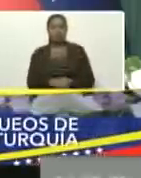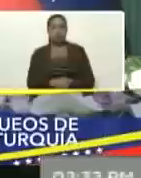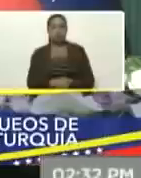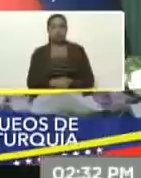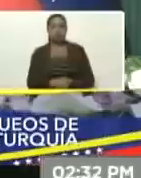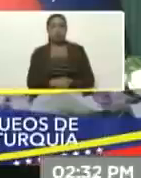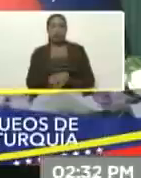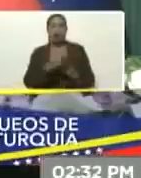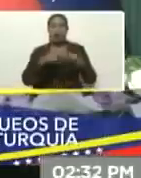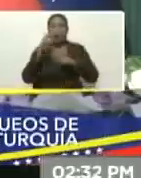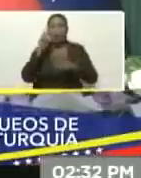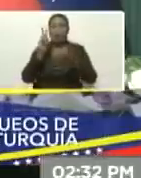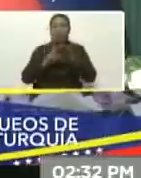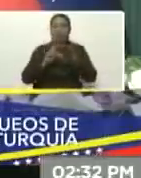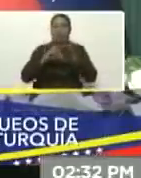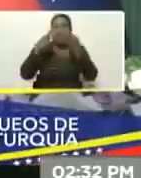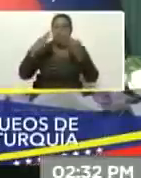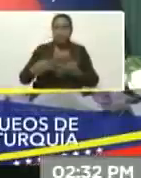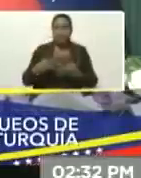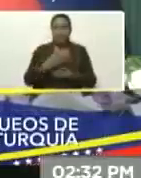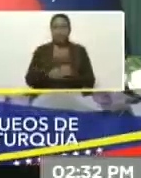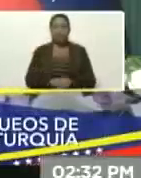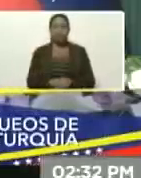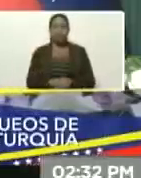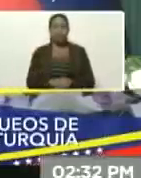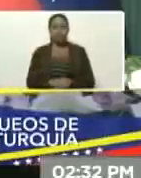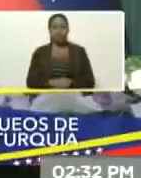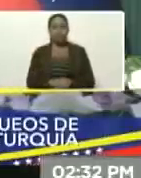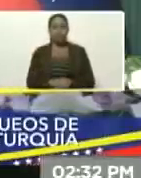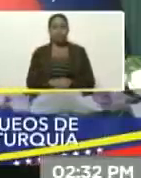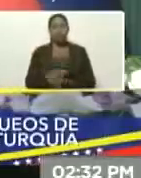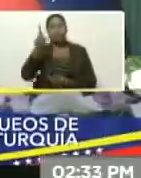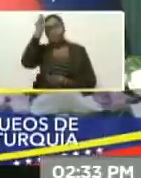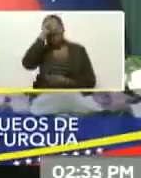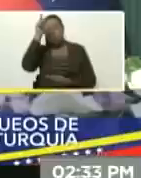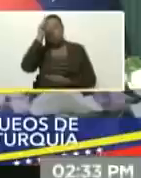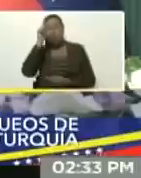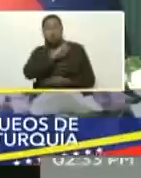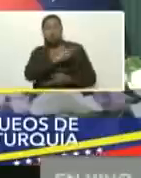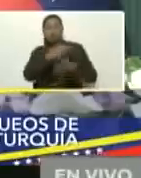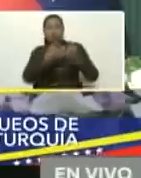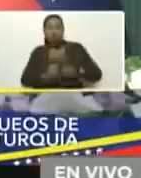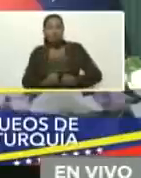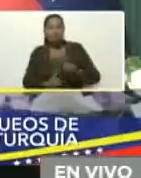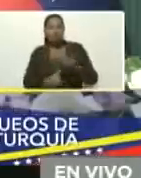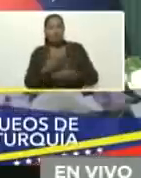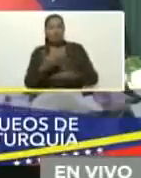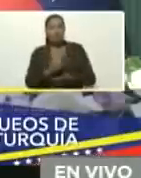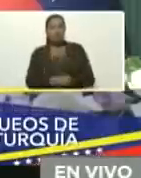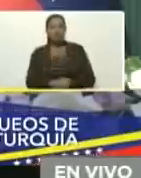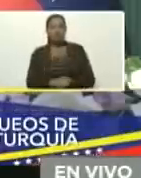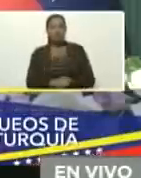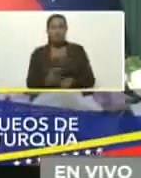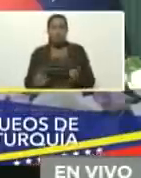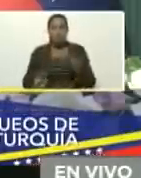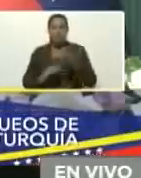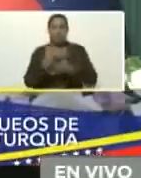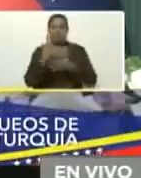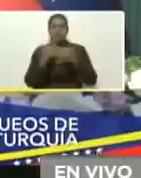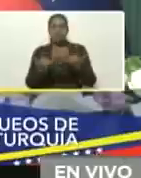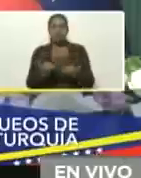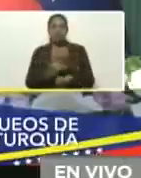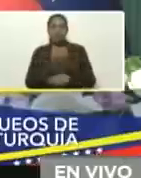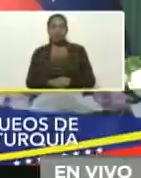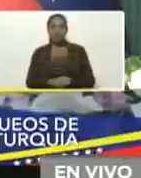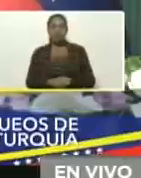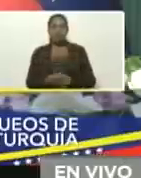ya es una realidad que Turquía es una de las potencias emergentes